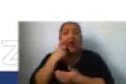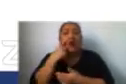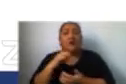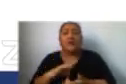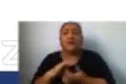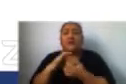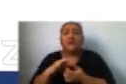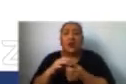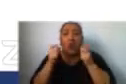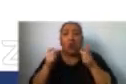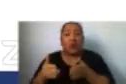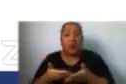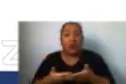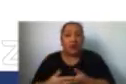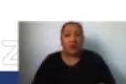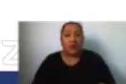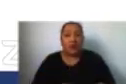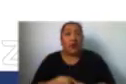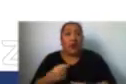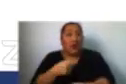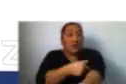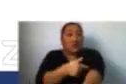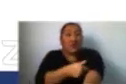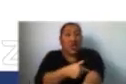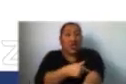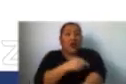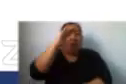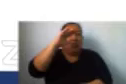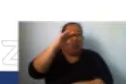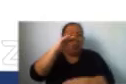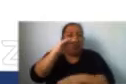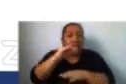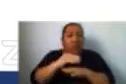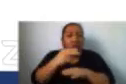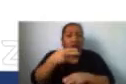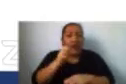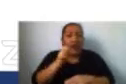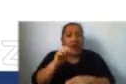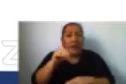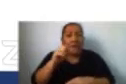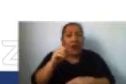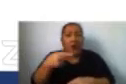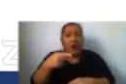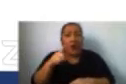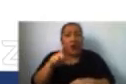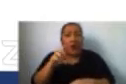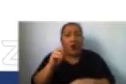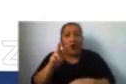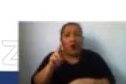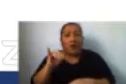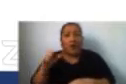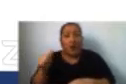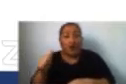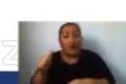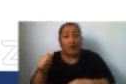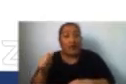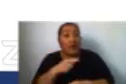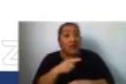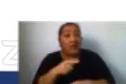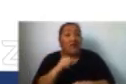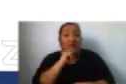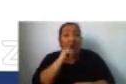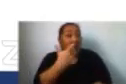que por la hemoglobina que se encontraba muy baja y ante las faltas de vacuna, su bebé no